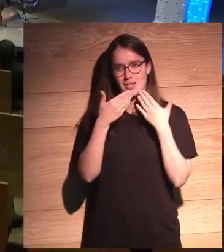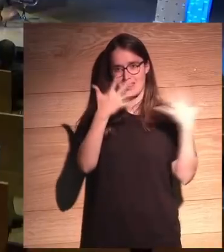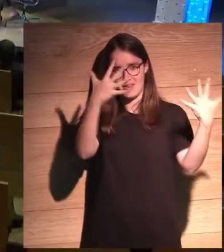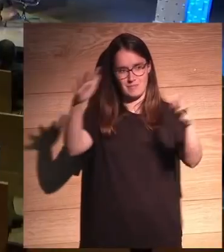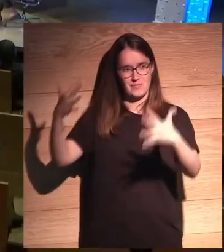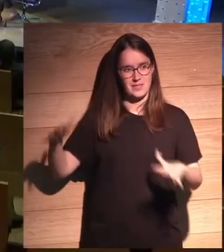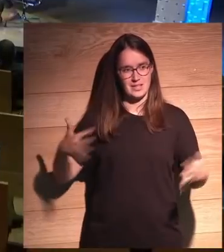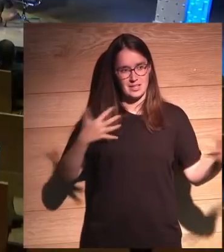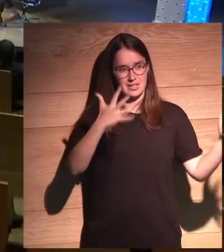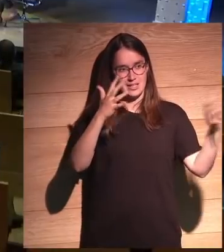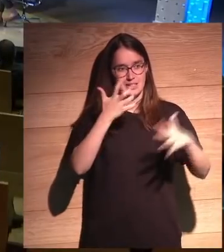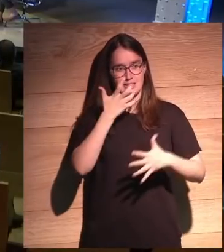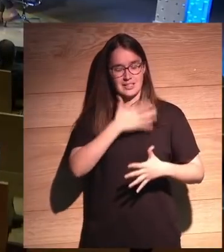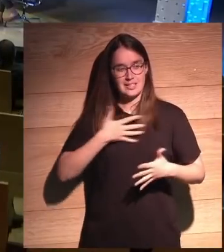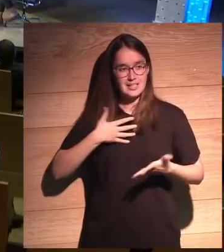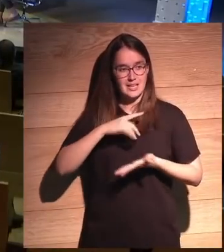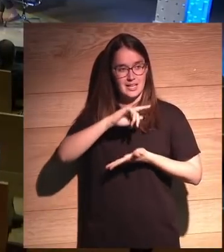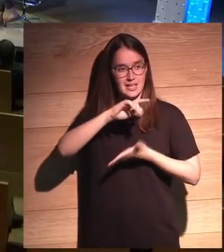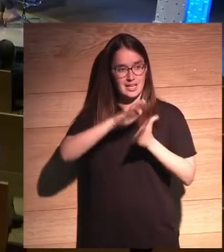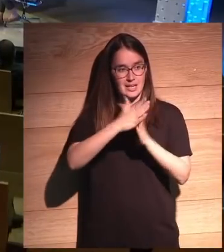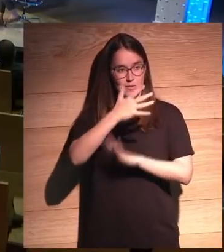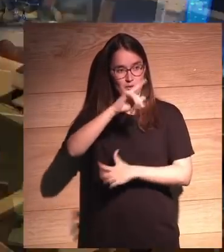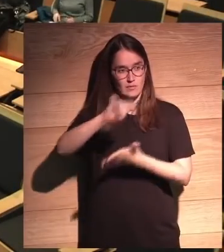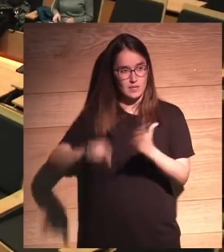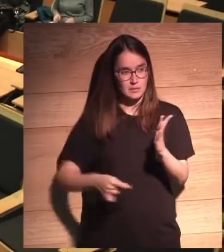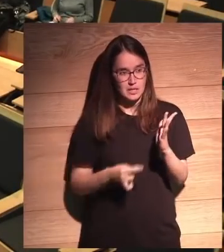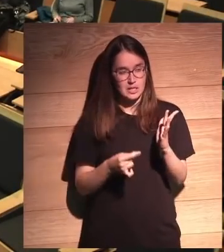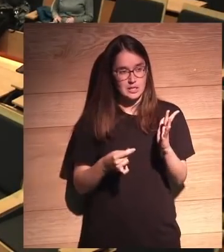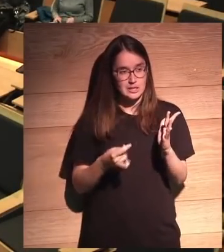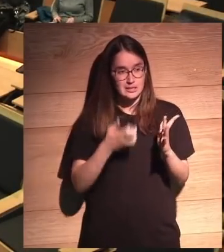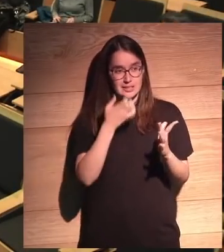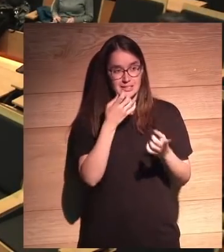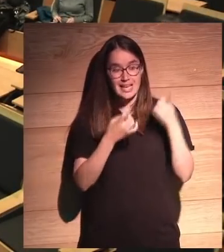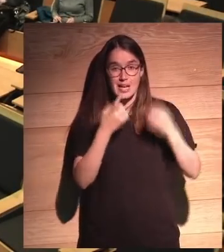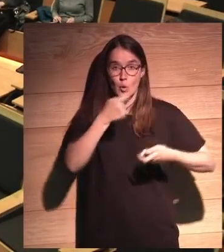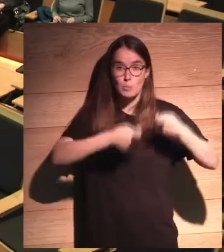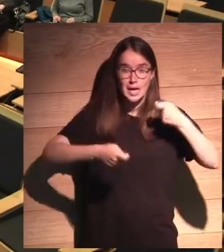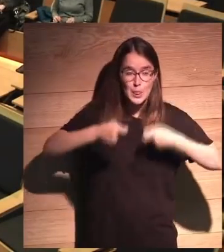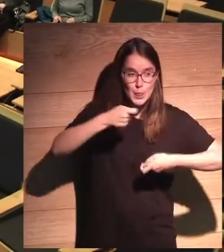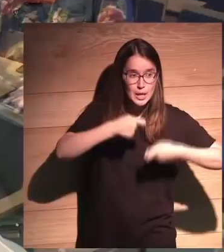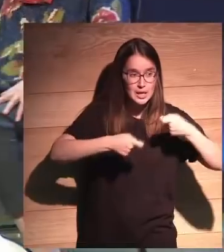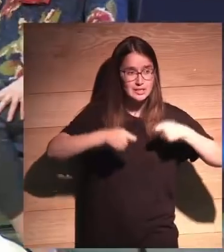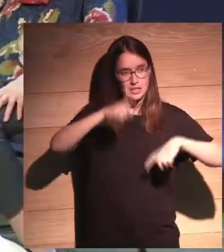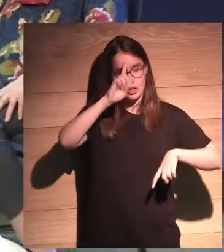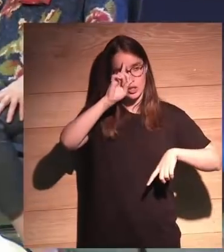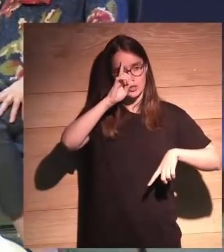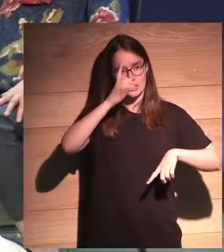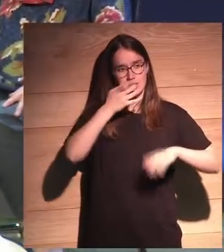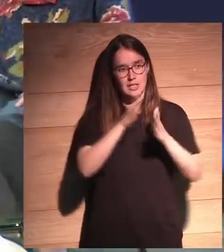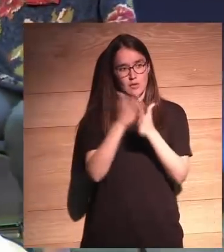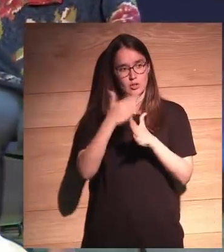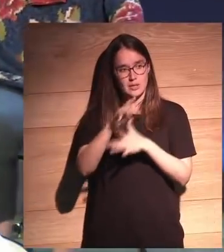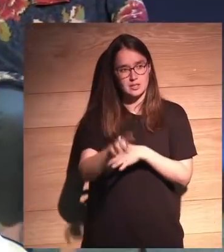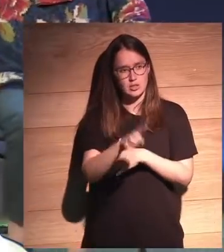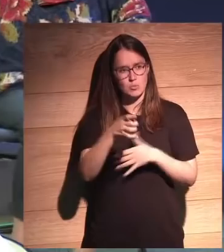Gracias. Y si alguien quiere que le firme el libro, encantada. Si hay algún mecenas Es que no sé si han quedado libros